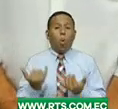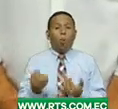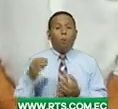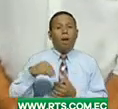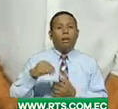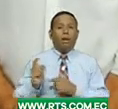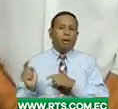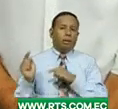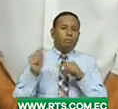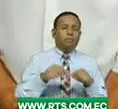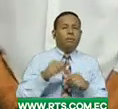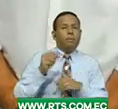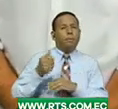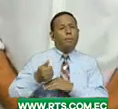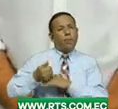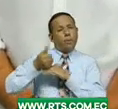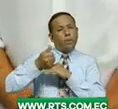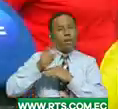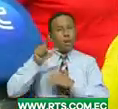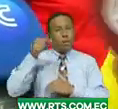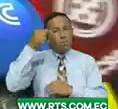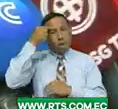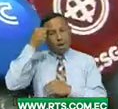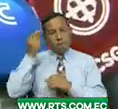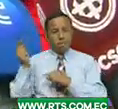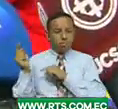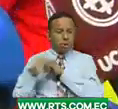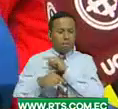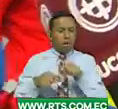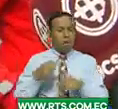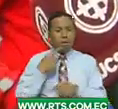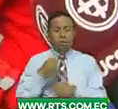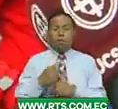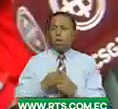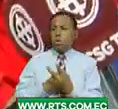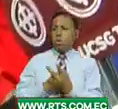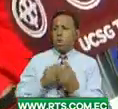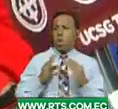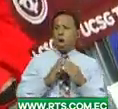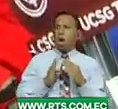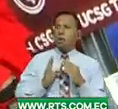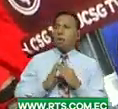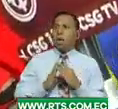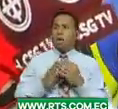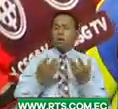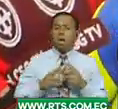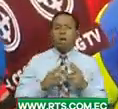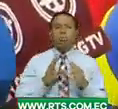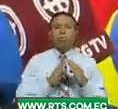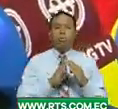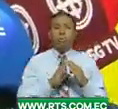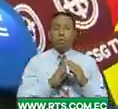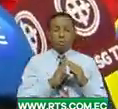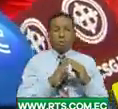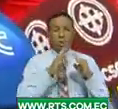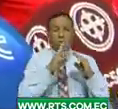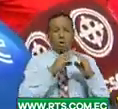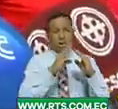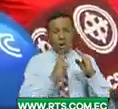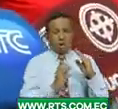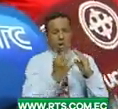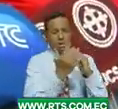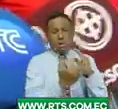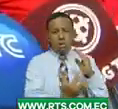por las autoridades gubernamentales. Tenemos 2 casas afectadas, una casa con 2 paredes abajo y otra casa